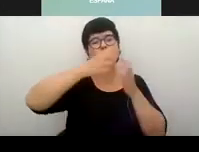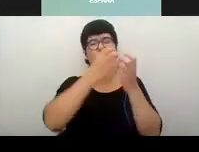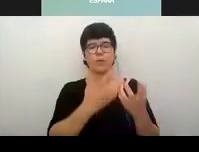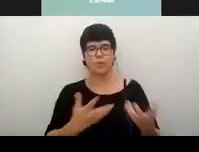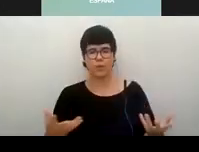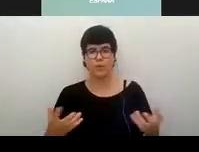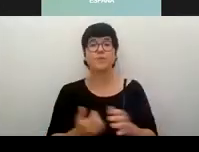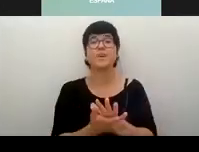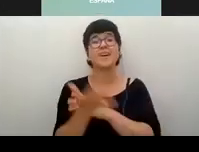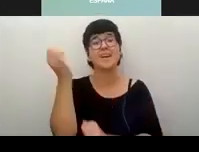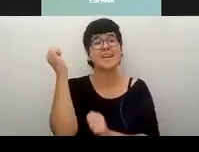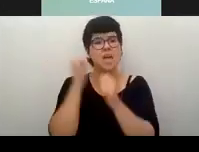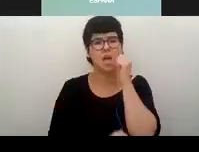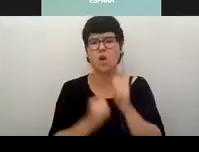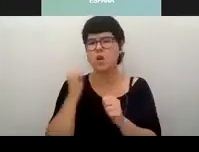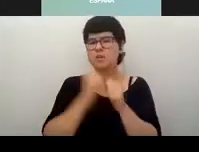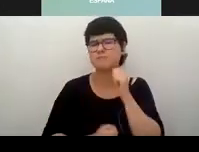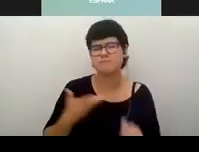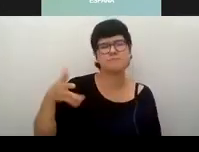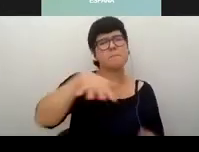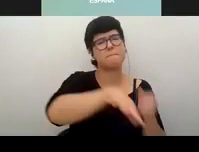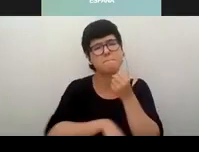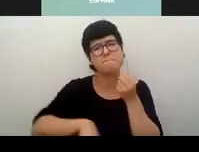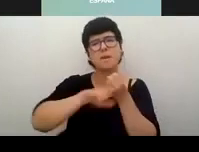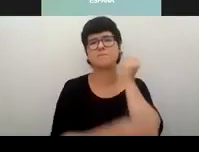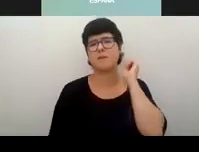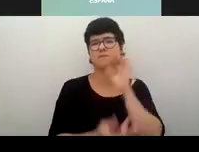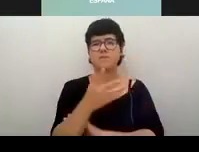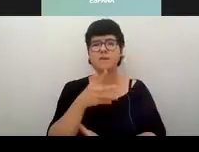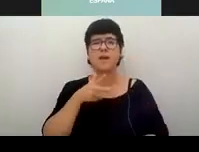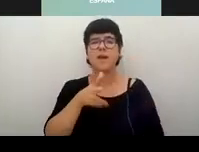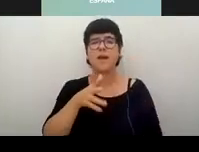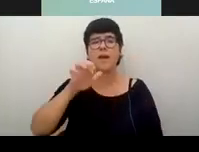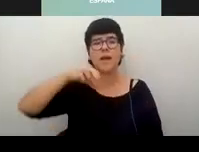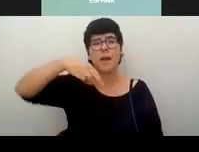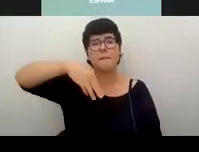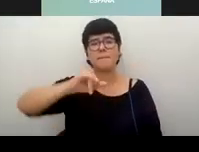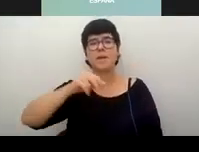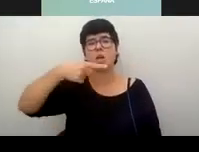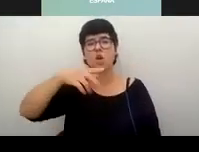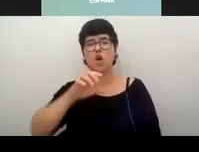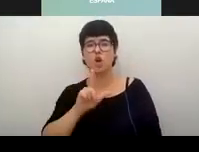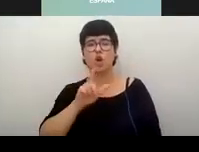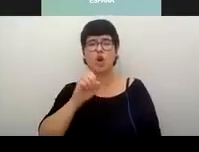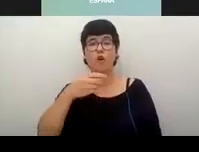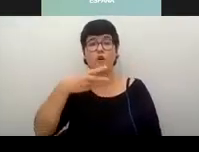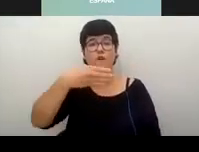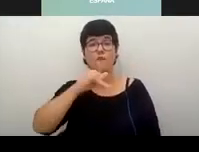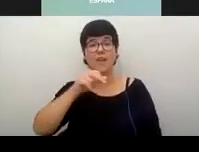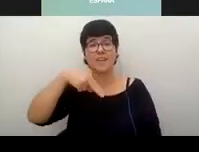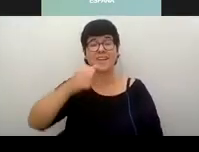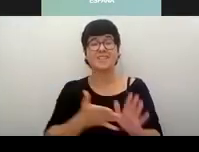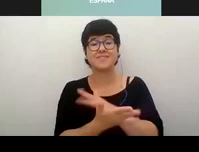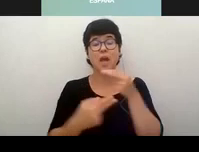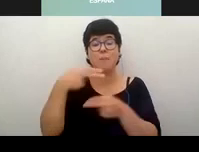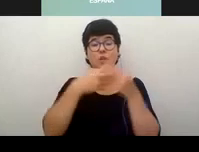es esencial para la formación de mioglobina. La mioglobina sería la hemoglobina, es decir, la proteína encargada de llevar oxígeno